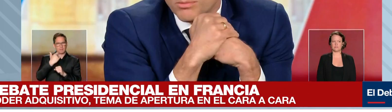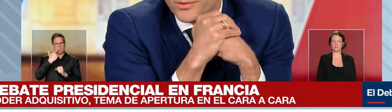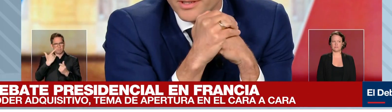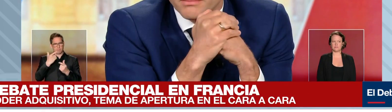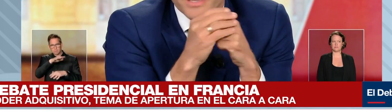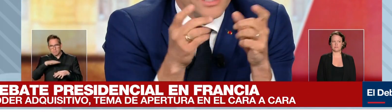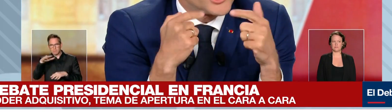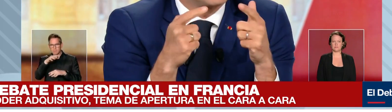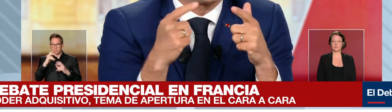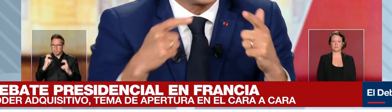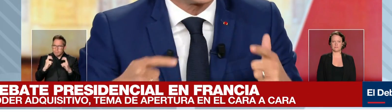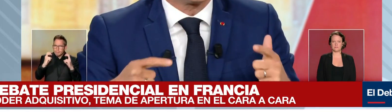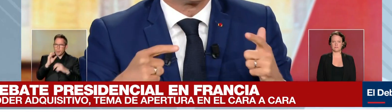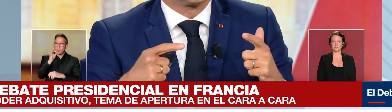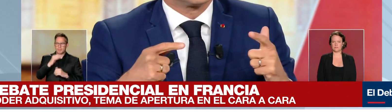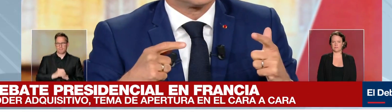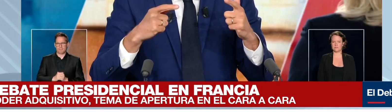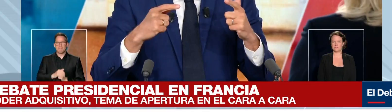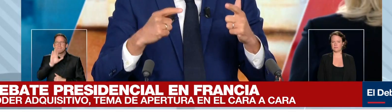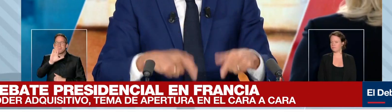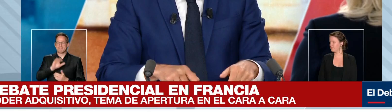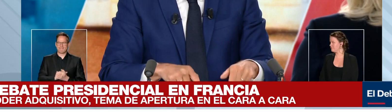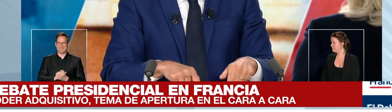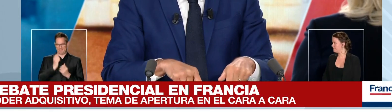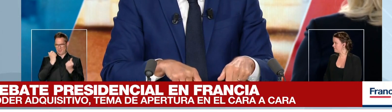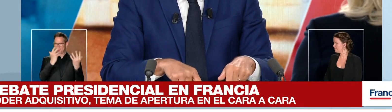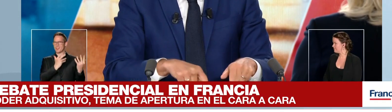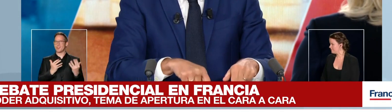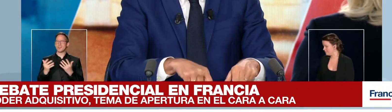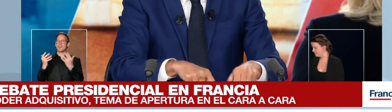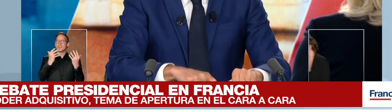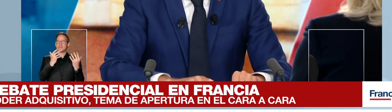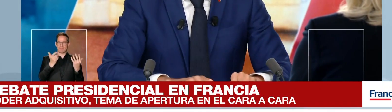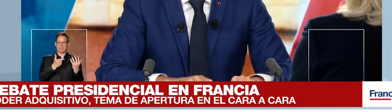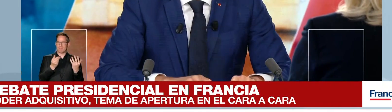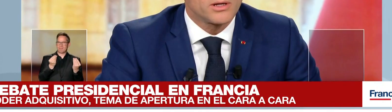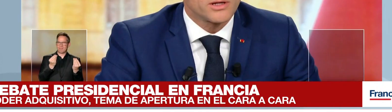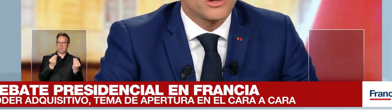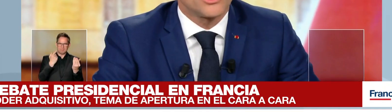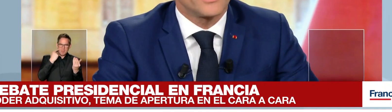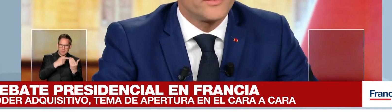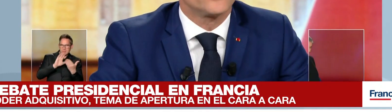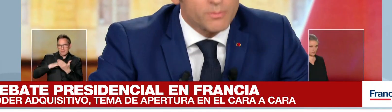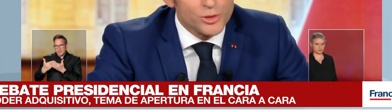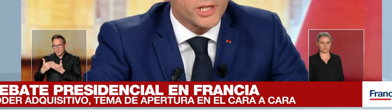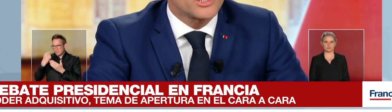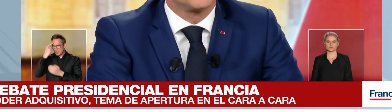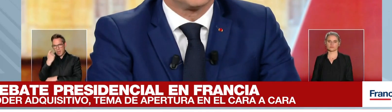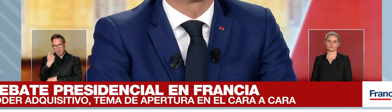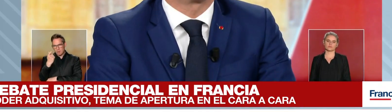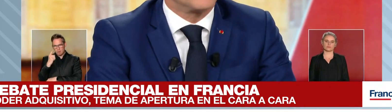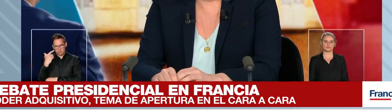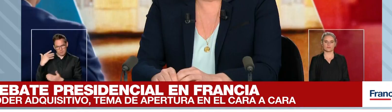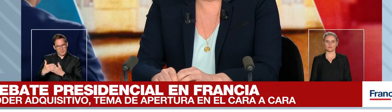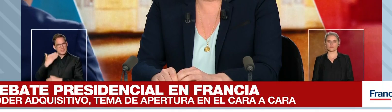la clase media y populares han aumentado, pero las cifras en promedio no vienen a ayudar a arreglar el mes cuando